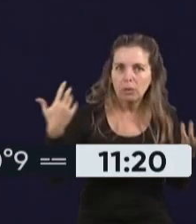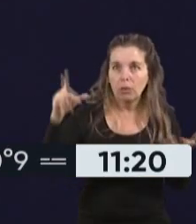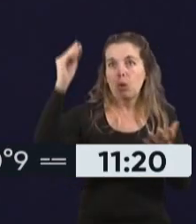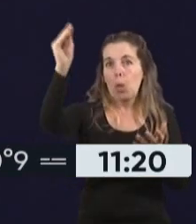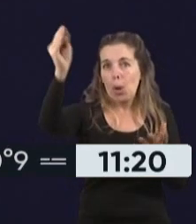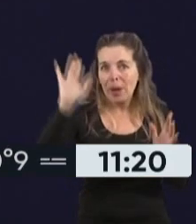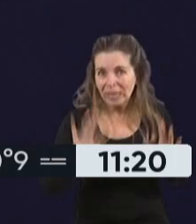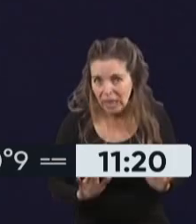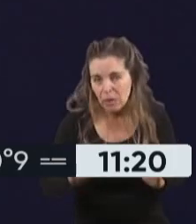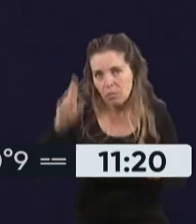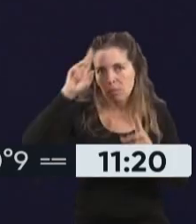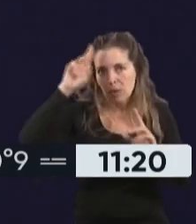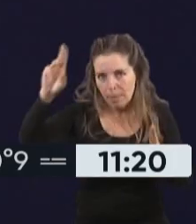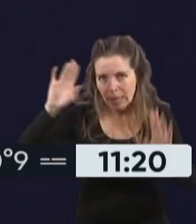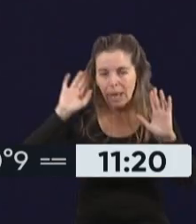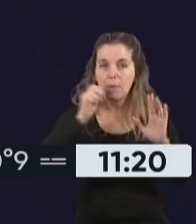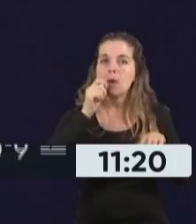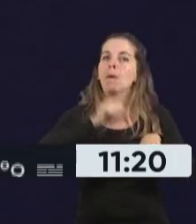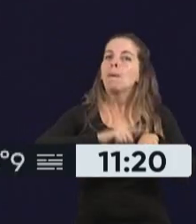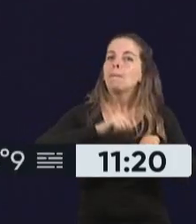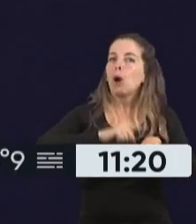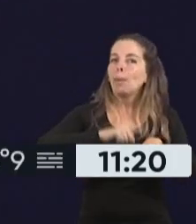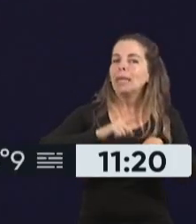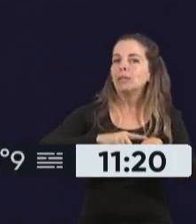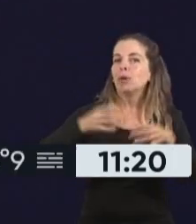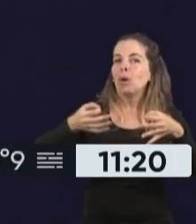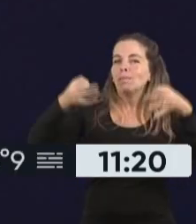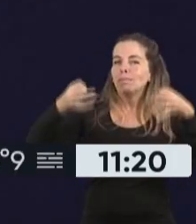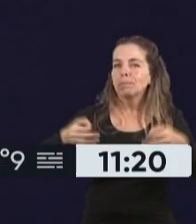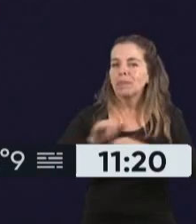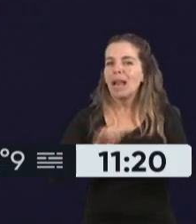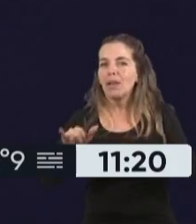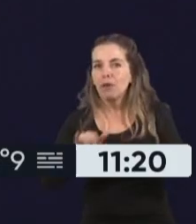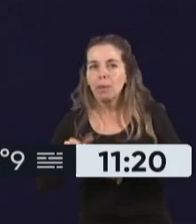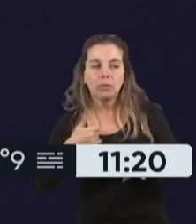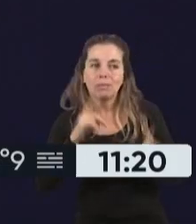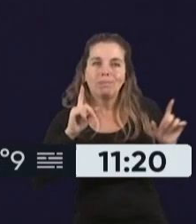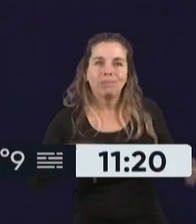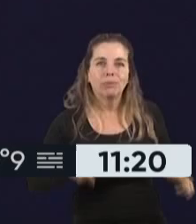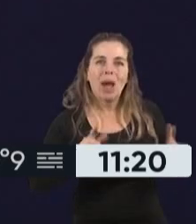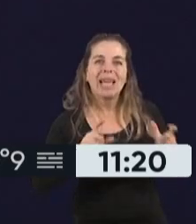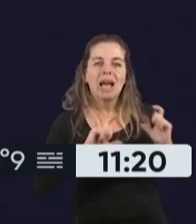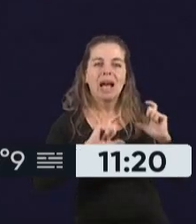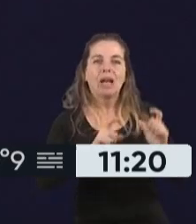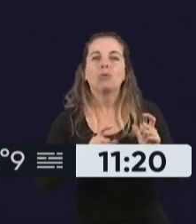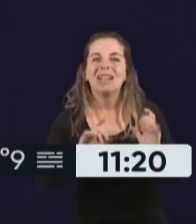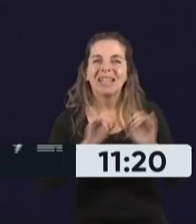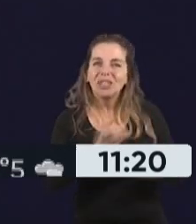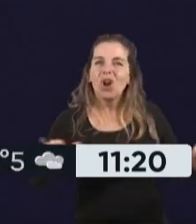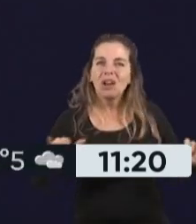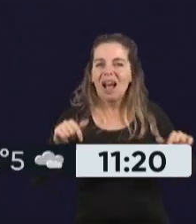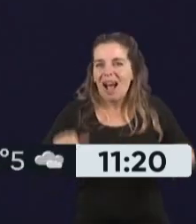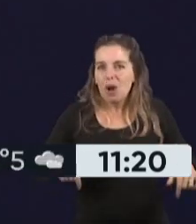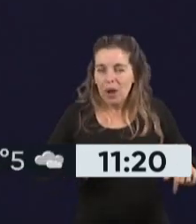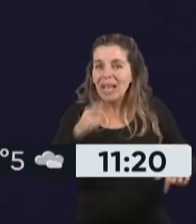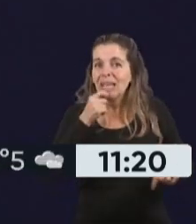tanto, en tal caso, cuando llegue, si es que no llegó ya, no tengo el dato actualizado, por eso es que no puedo responderte con certeza, efectivamente